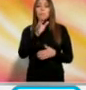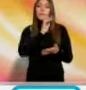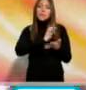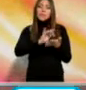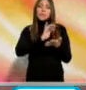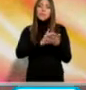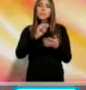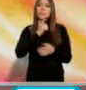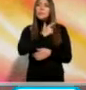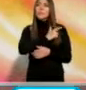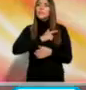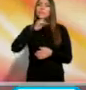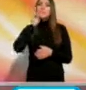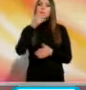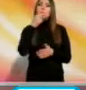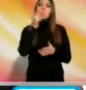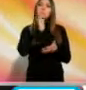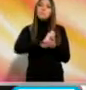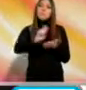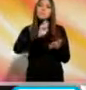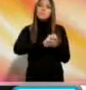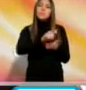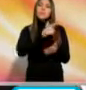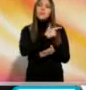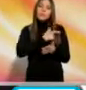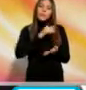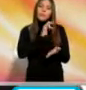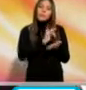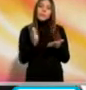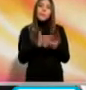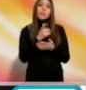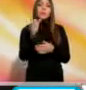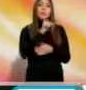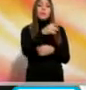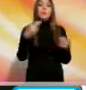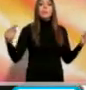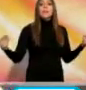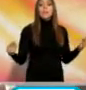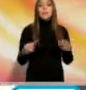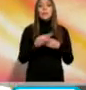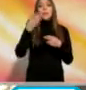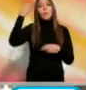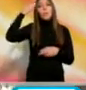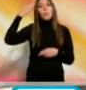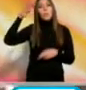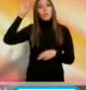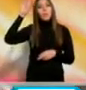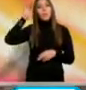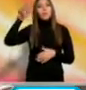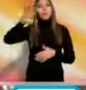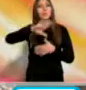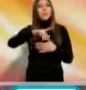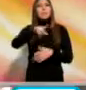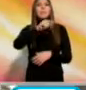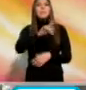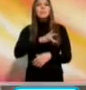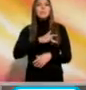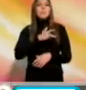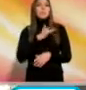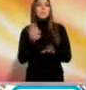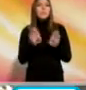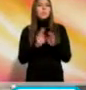Qué curioso, ¿no? Fíjate que un poco el haber nacido en Cuba, es decir, en América Latina, hizo que él tuviera como